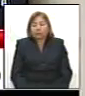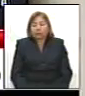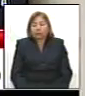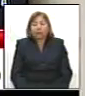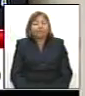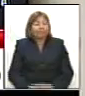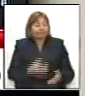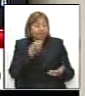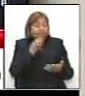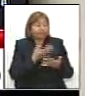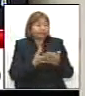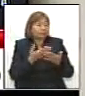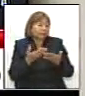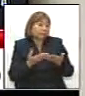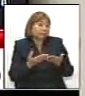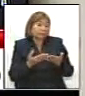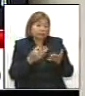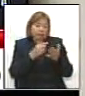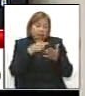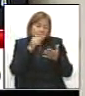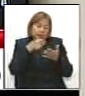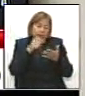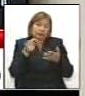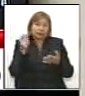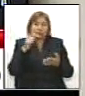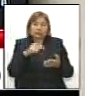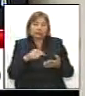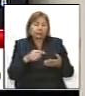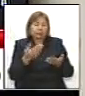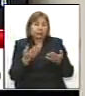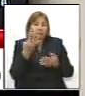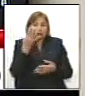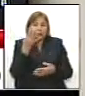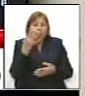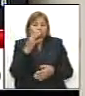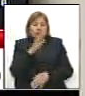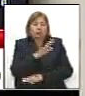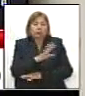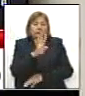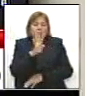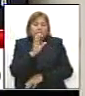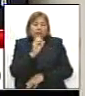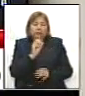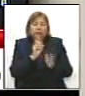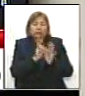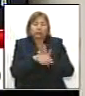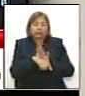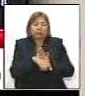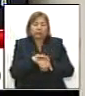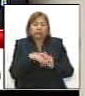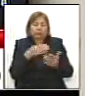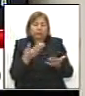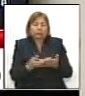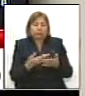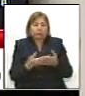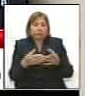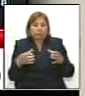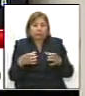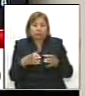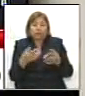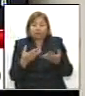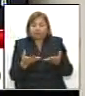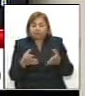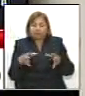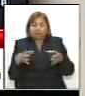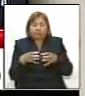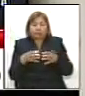Se viene entonces, aún registrando la asistencia, a las 4:40, aquí en el hemiciclo principal del